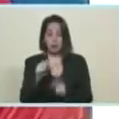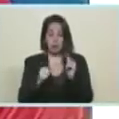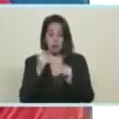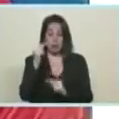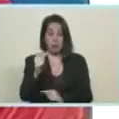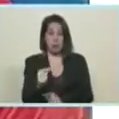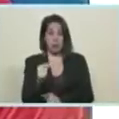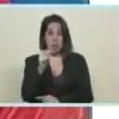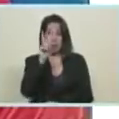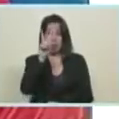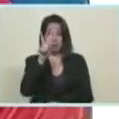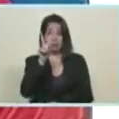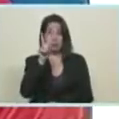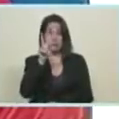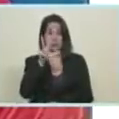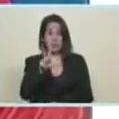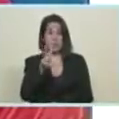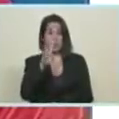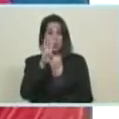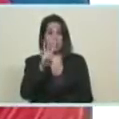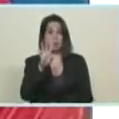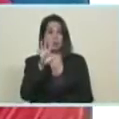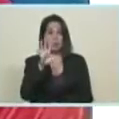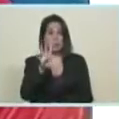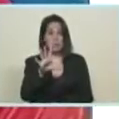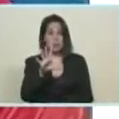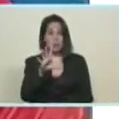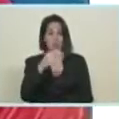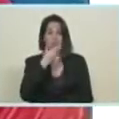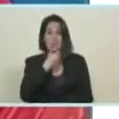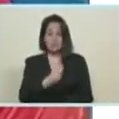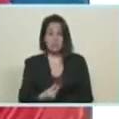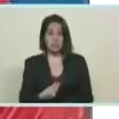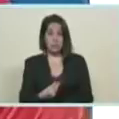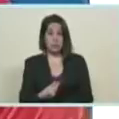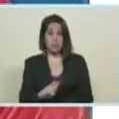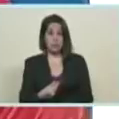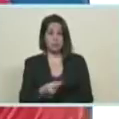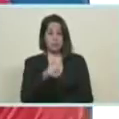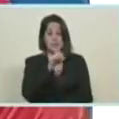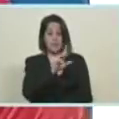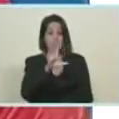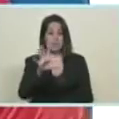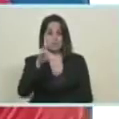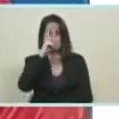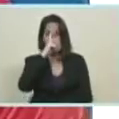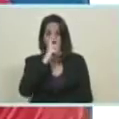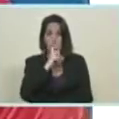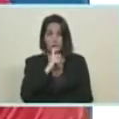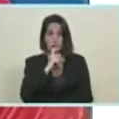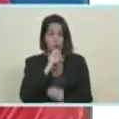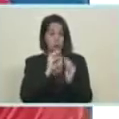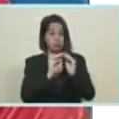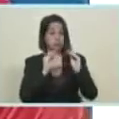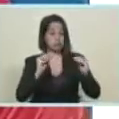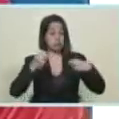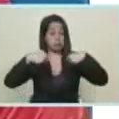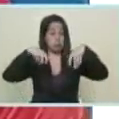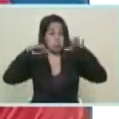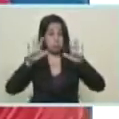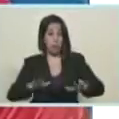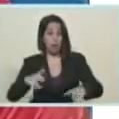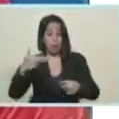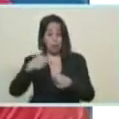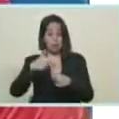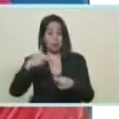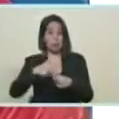próximo 2, 3, 4 y 5 de diciembre, los 15 años del llamado paro petrolero, que no